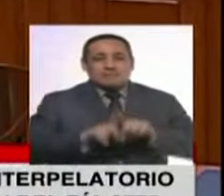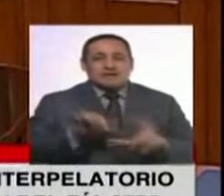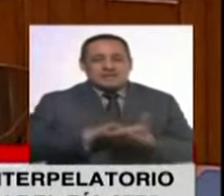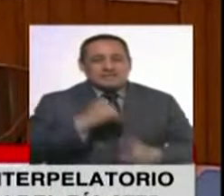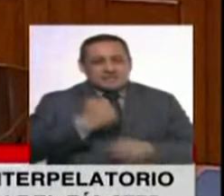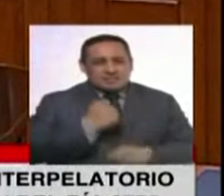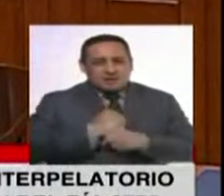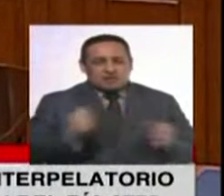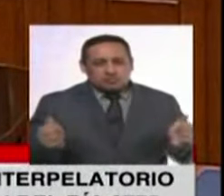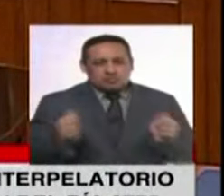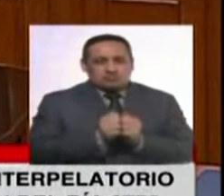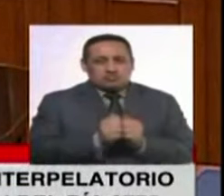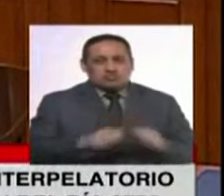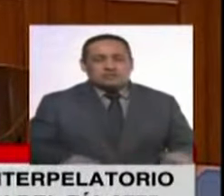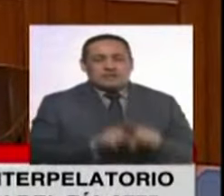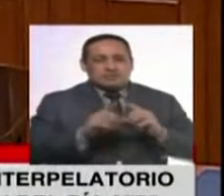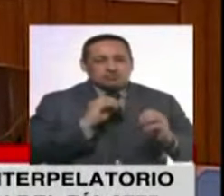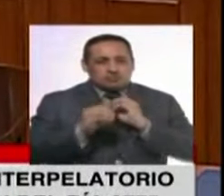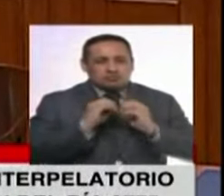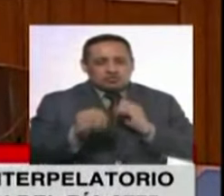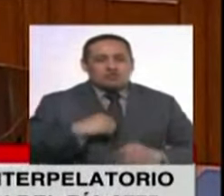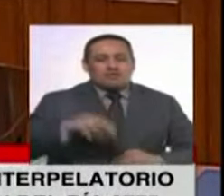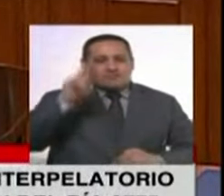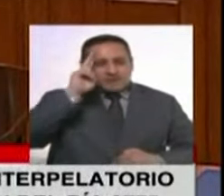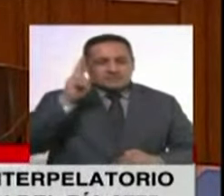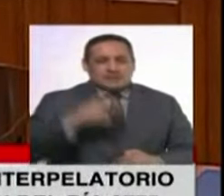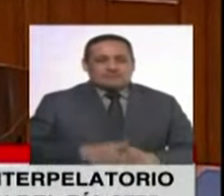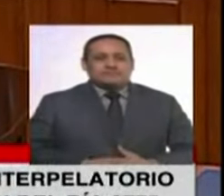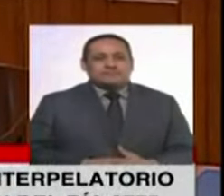fin de trabajar conjuntamente y recuperar su confianza